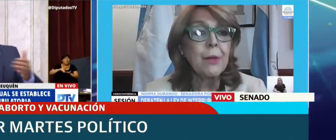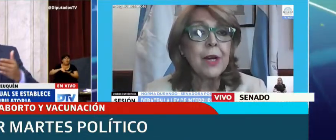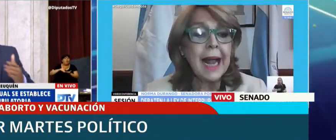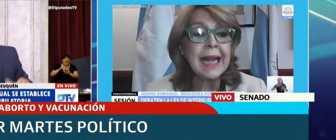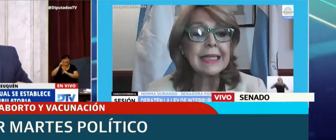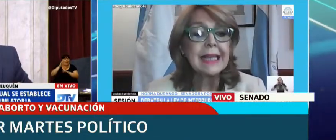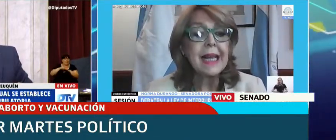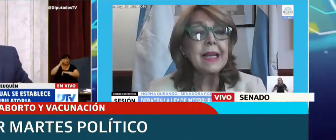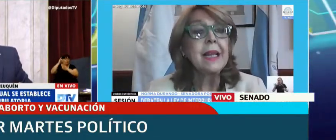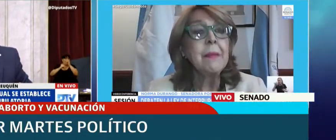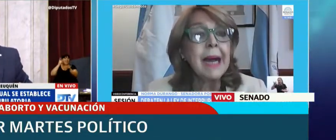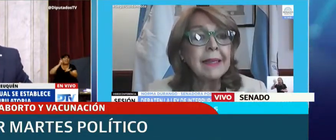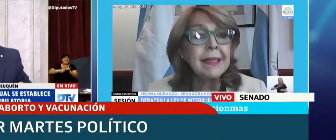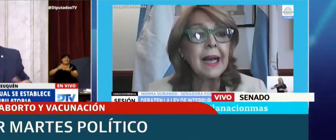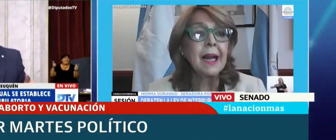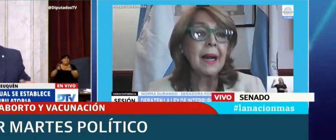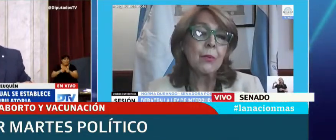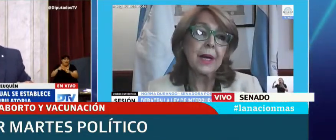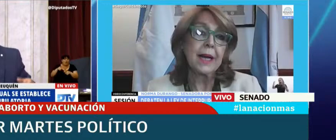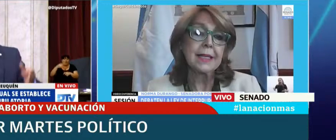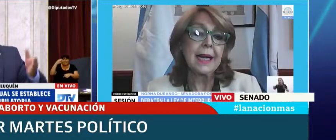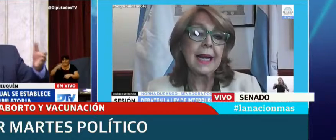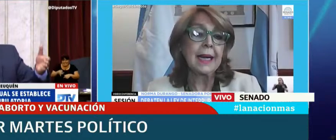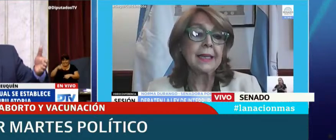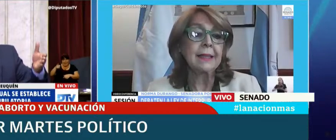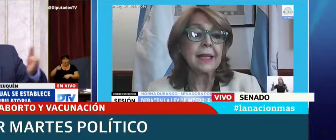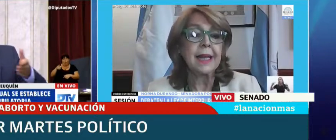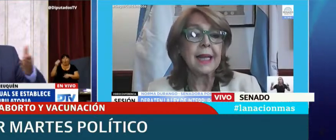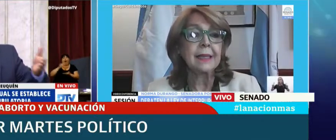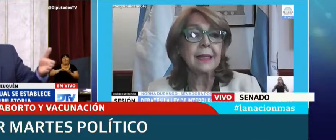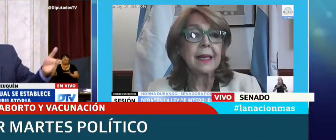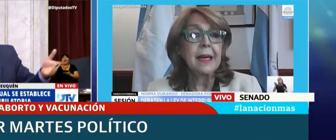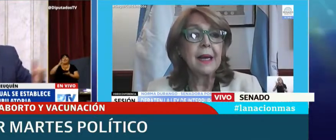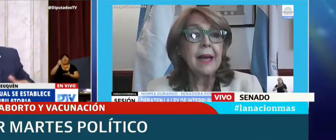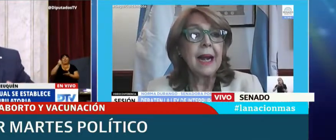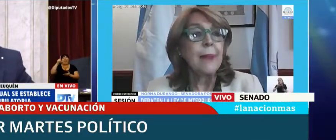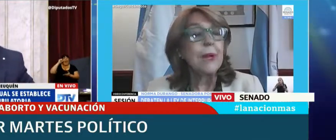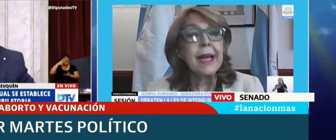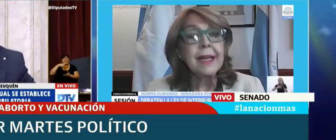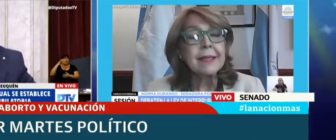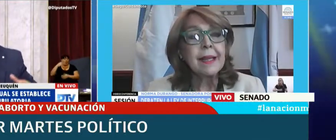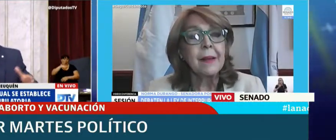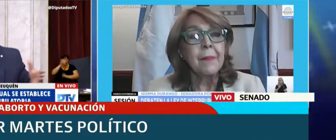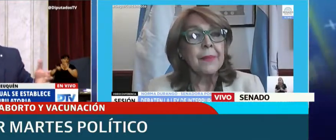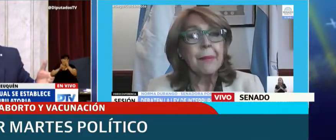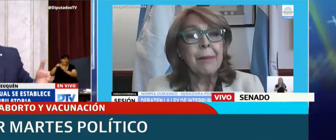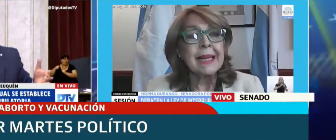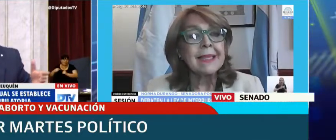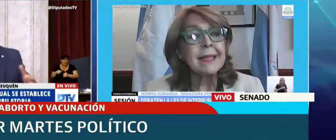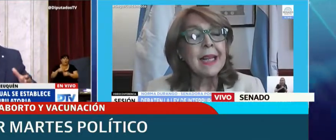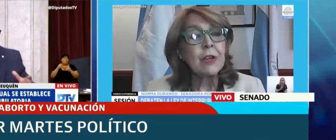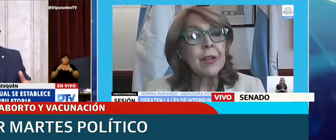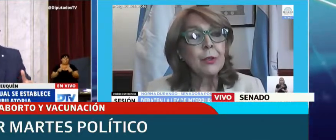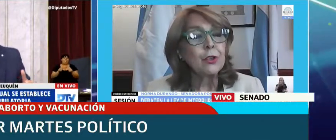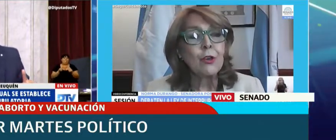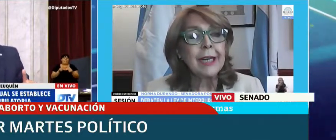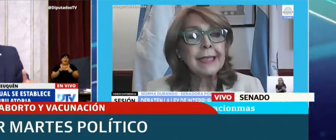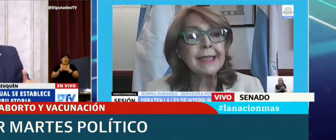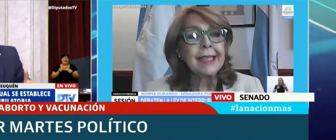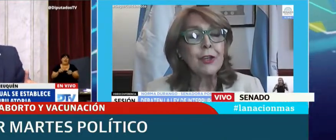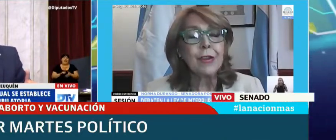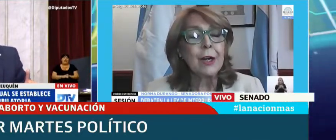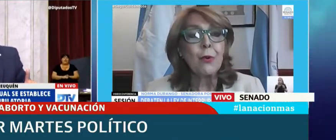es un tema que yo te diría desde la mirada del gobierno lo que tiene es que es una promesa de alberto fernández y esto lo